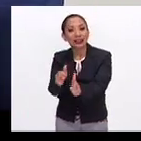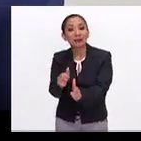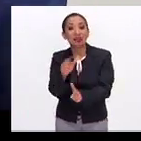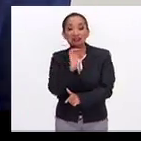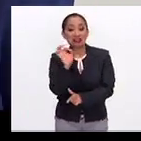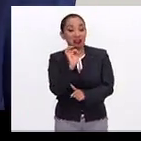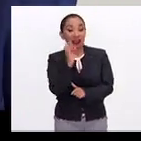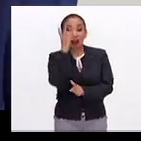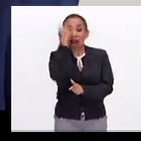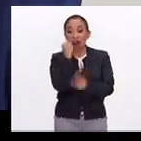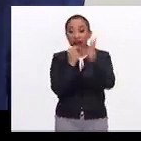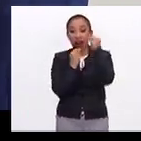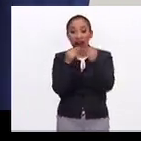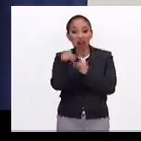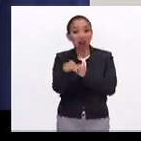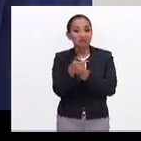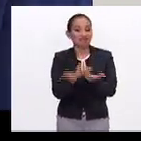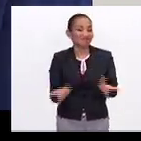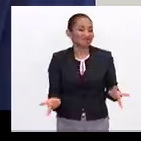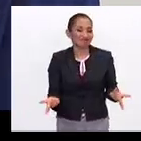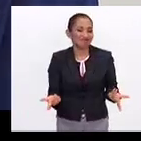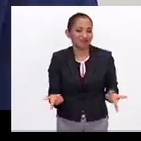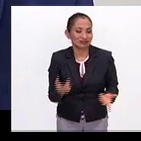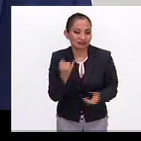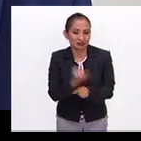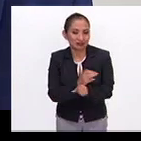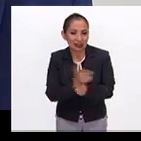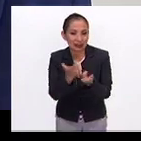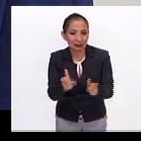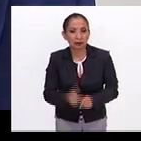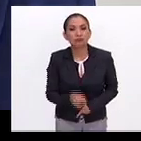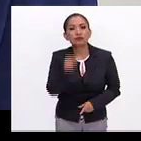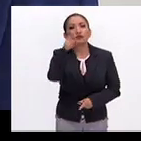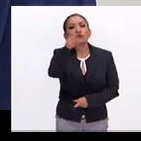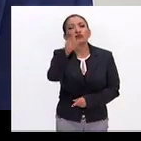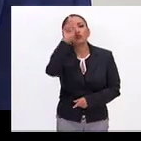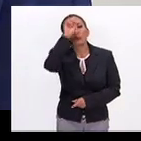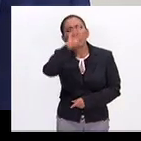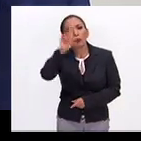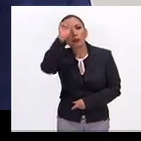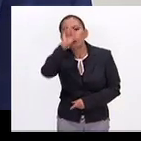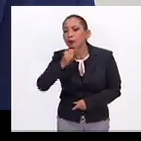los jóvenes mexicanos en este país tan contrastante y con tantos problemas?